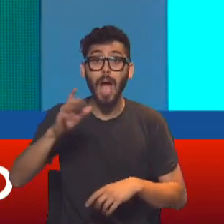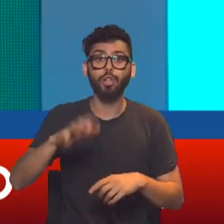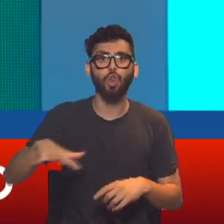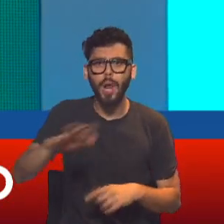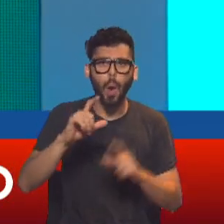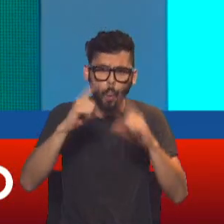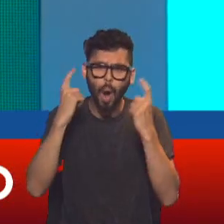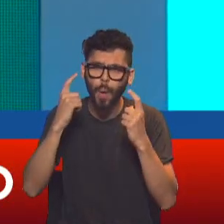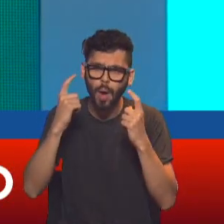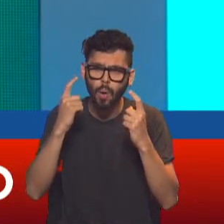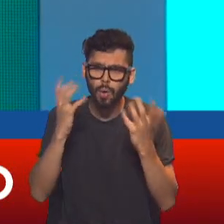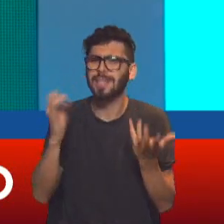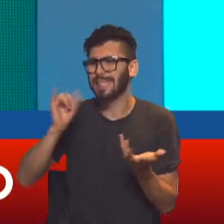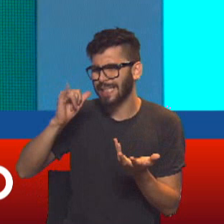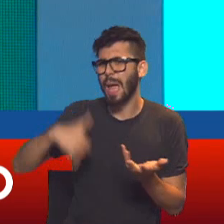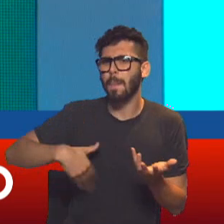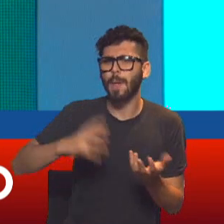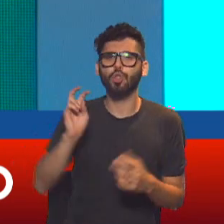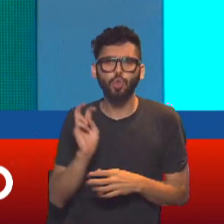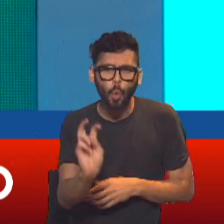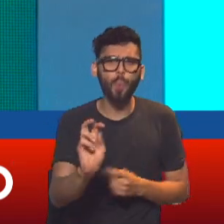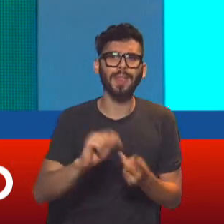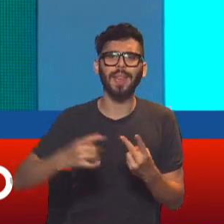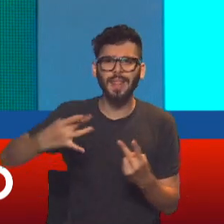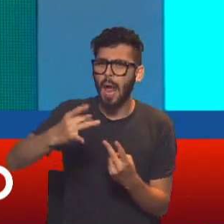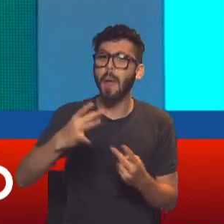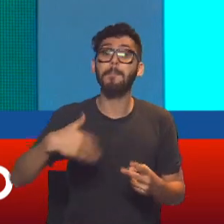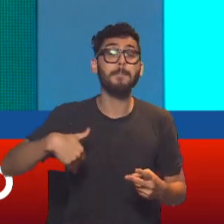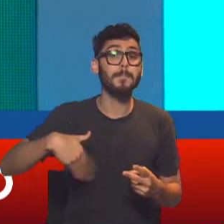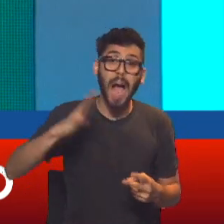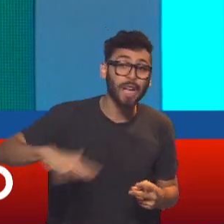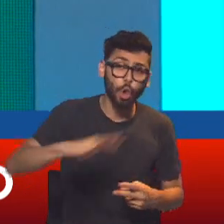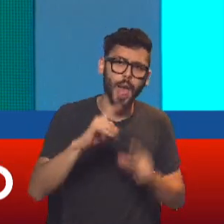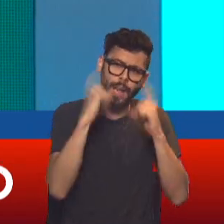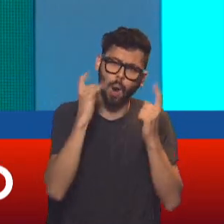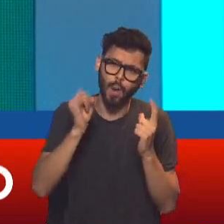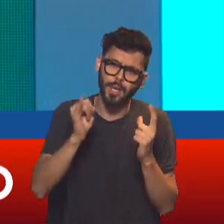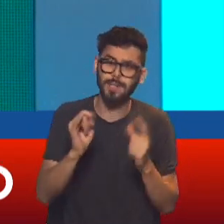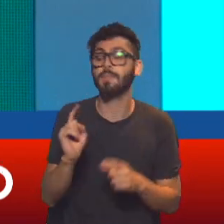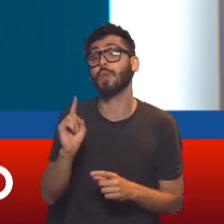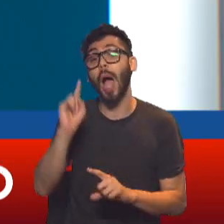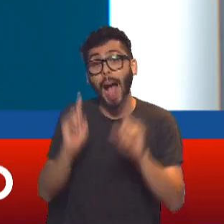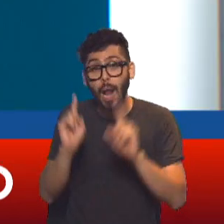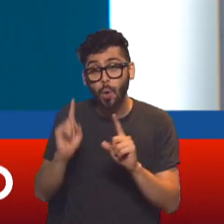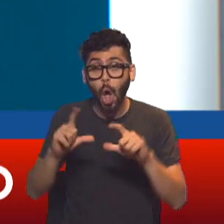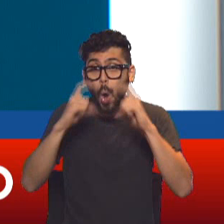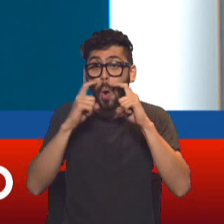barbijo. No sé La si te mayoría pasó. usa. En el Indiscutible, subterráneo sí. y en el tren la mayoría Indiscutible. usa Sí, barbijo. Osvaldo, pero déjame decirte también que hay gente que lo usa muy